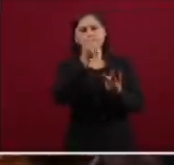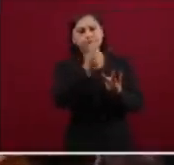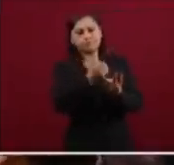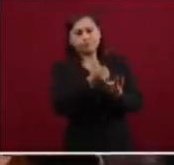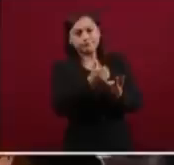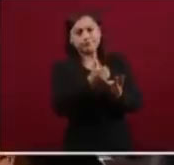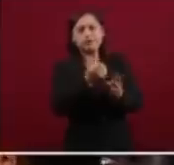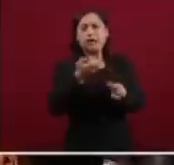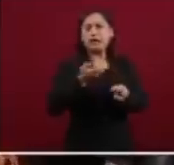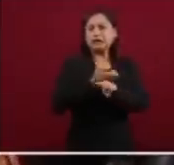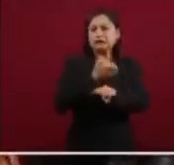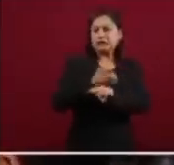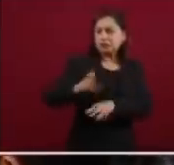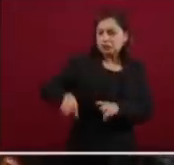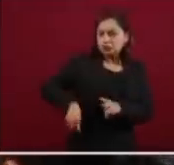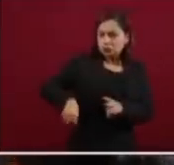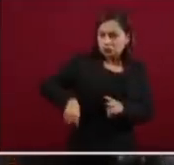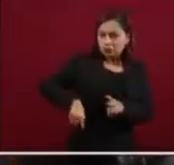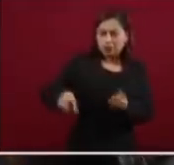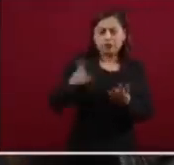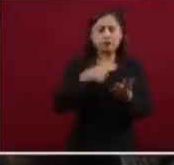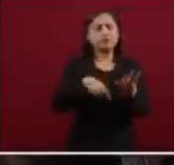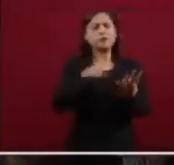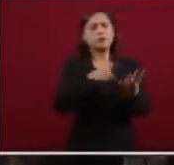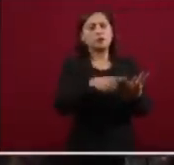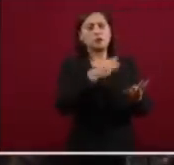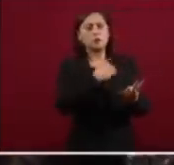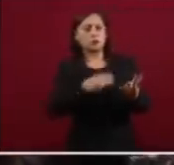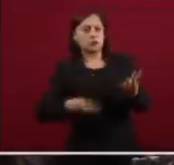gobiernos estatales los gobiernos municipales